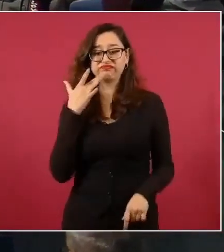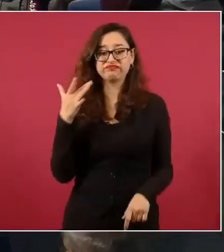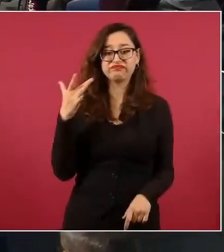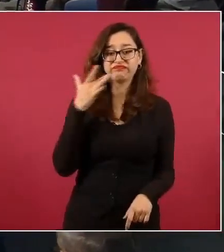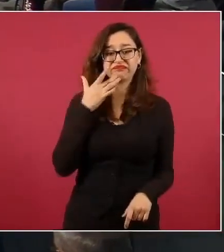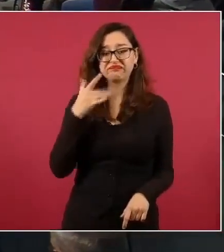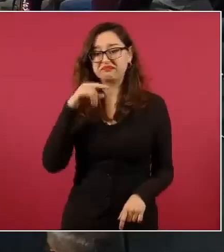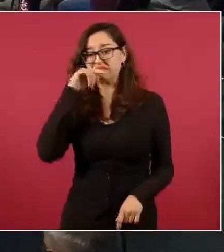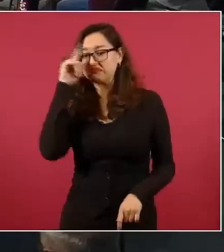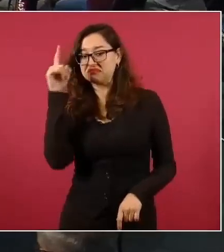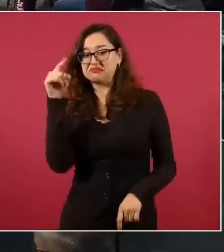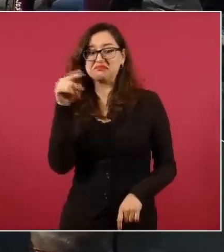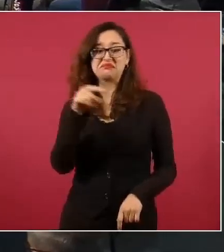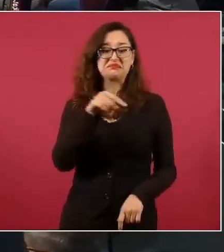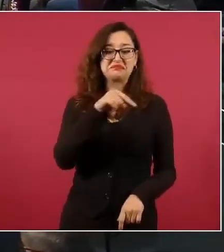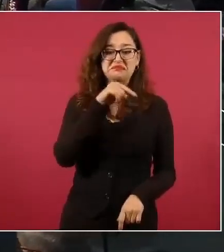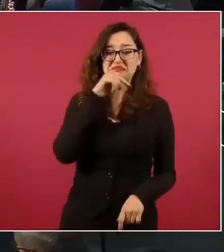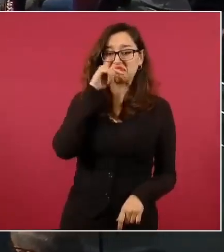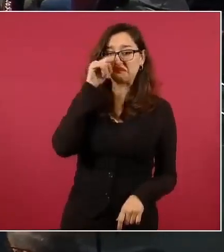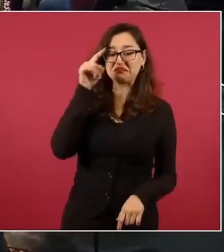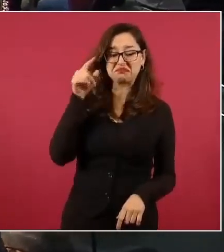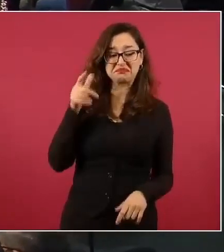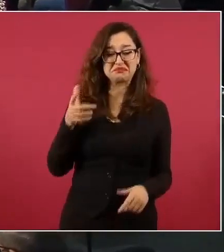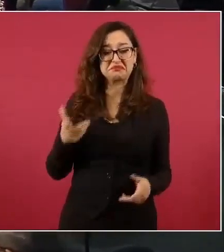con su prepotencia.